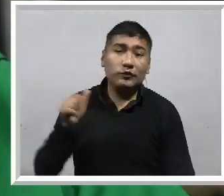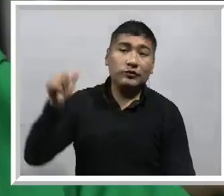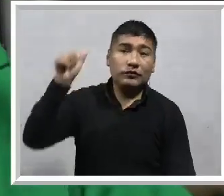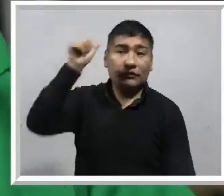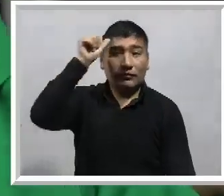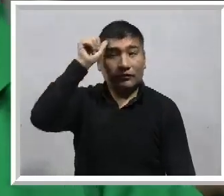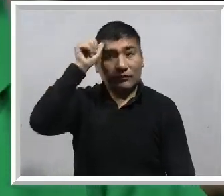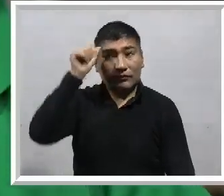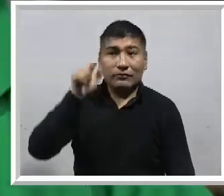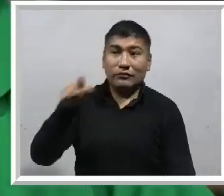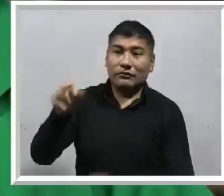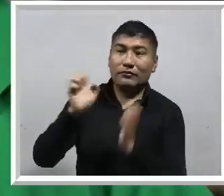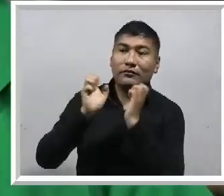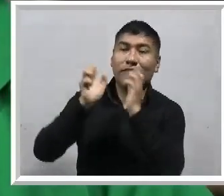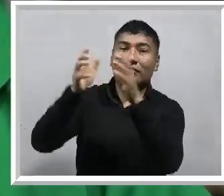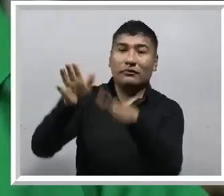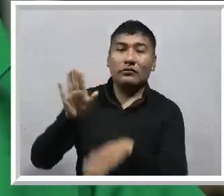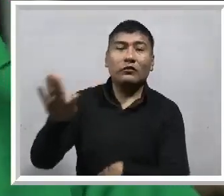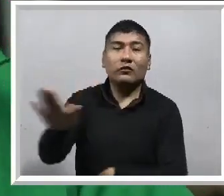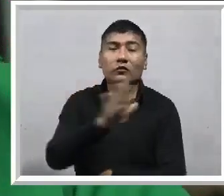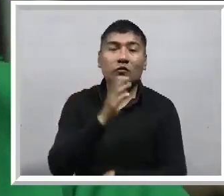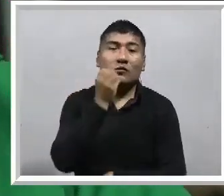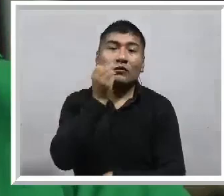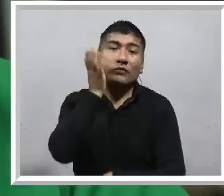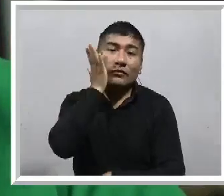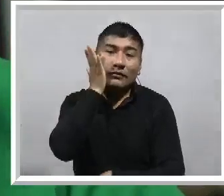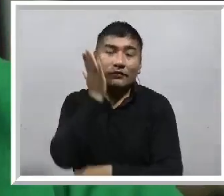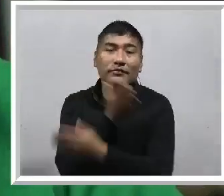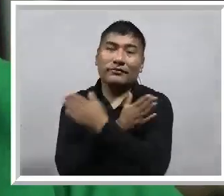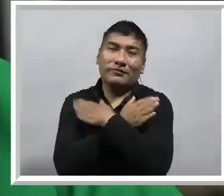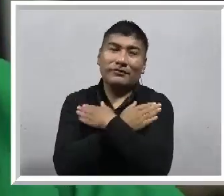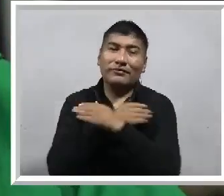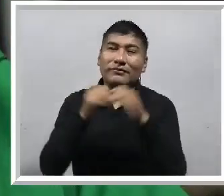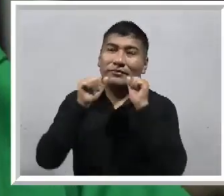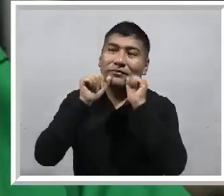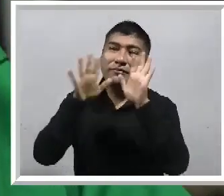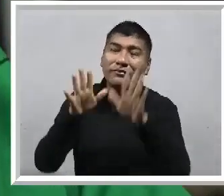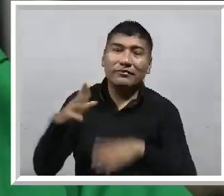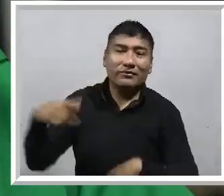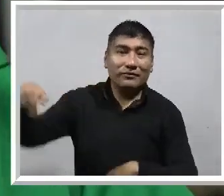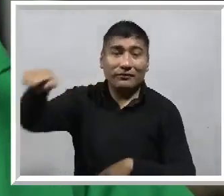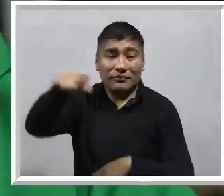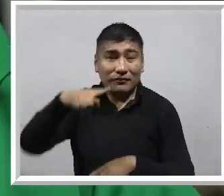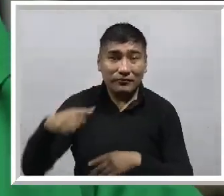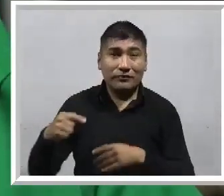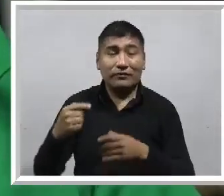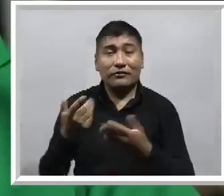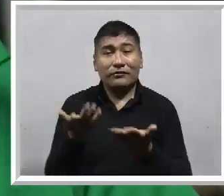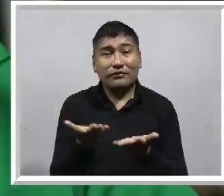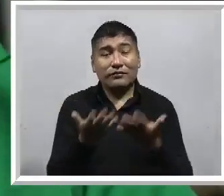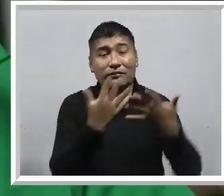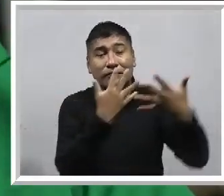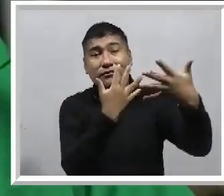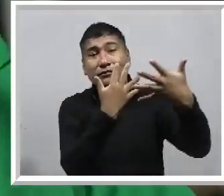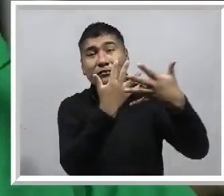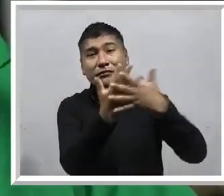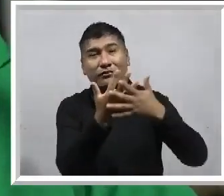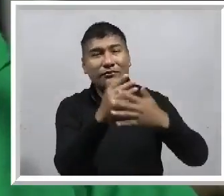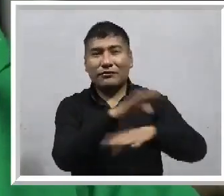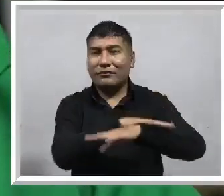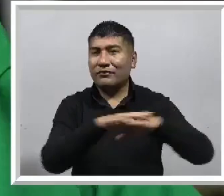que están abandonadas en sus hogares un saludo y bendiciones a ellos están en las cárceles